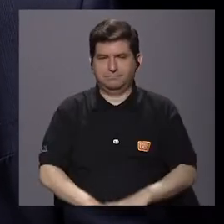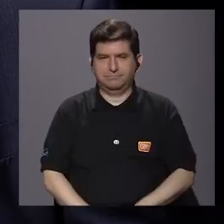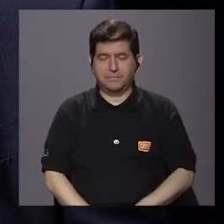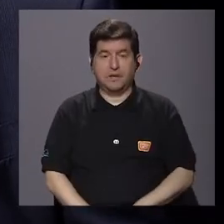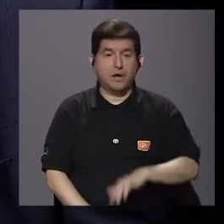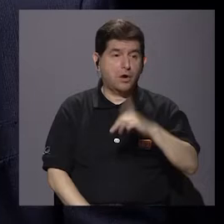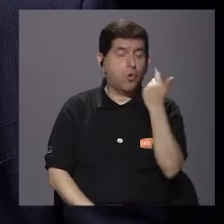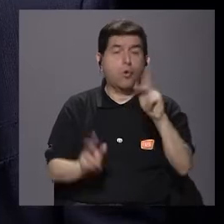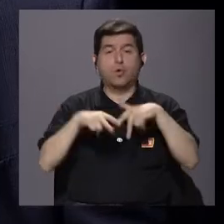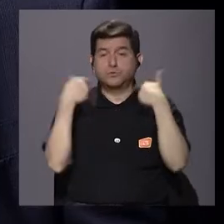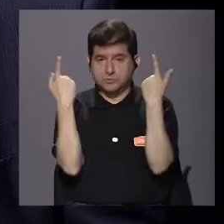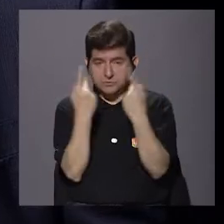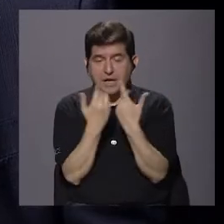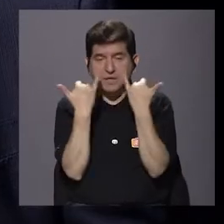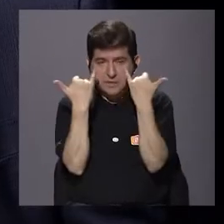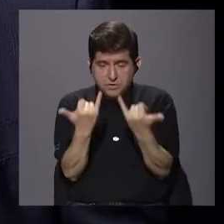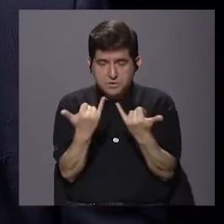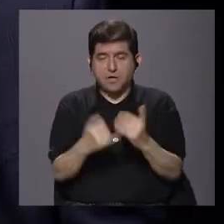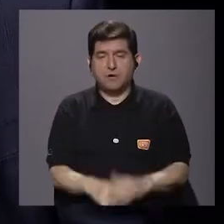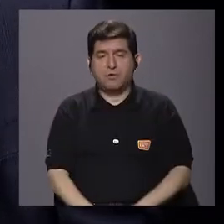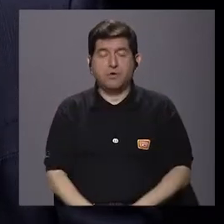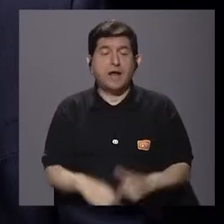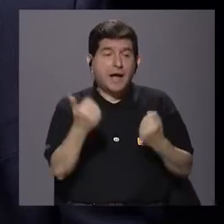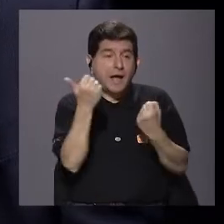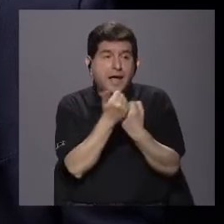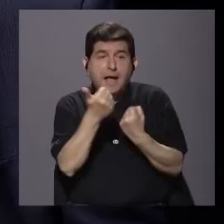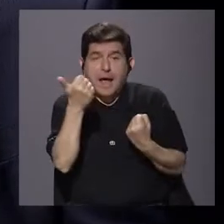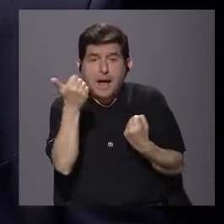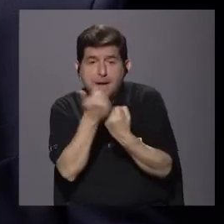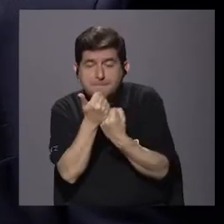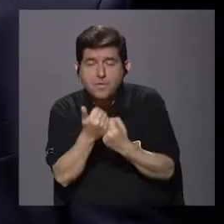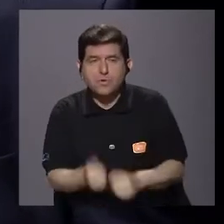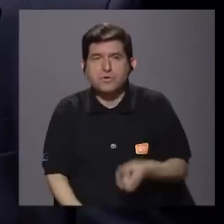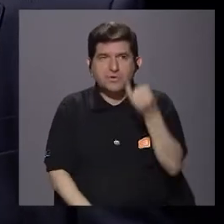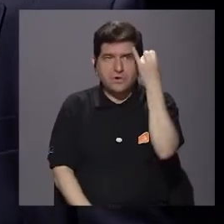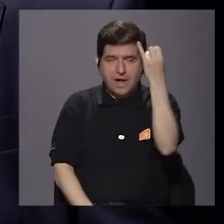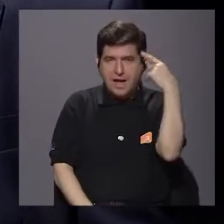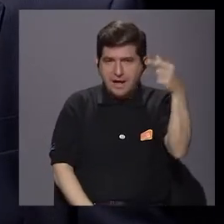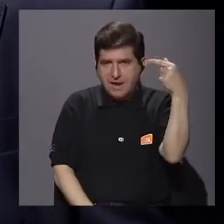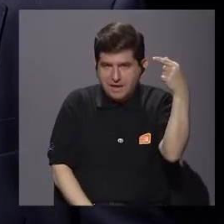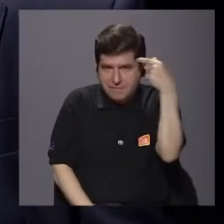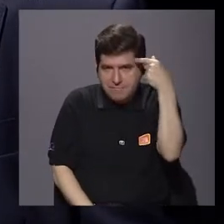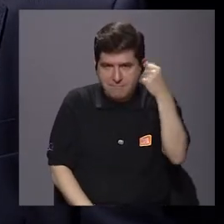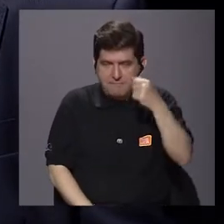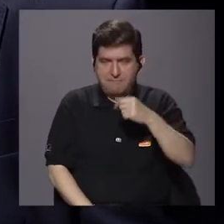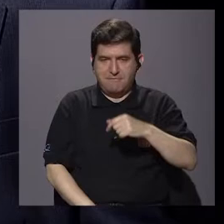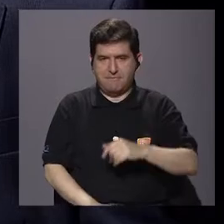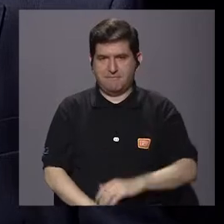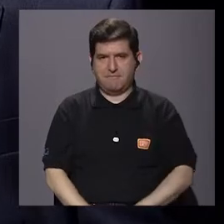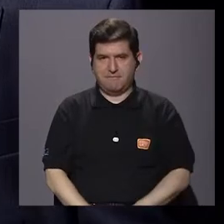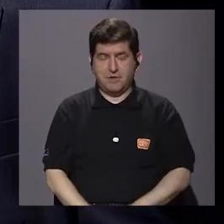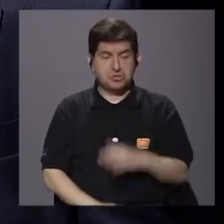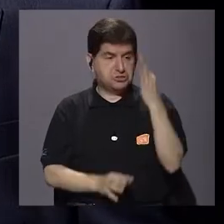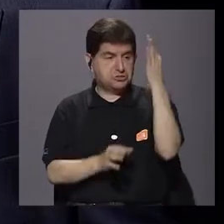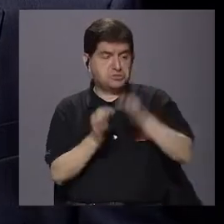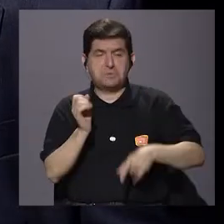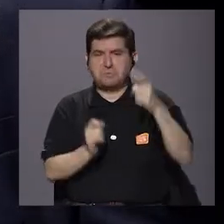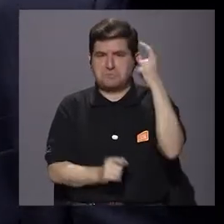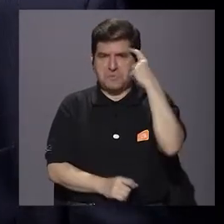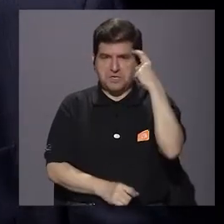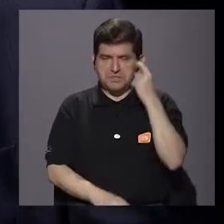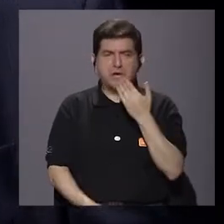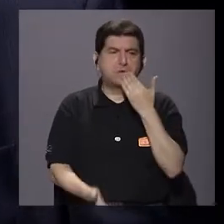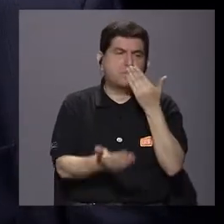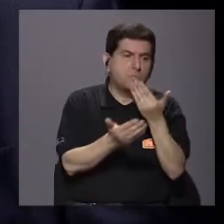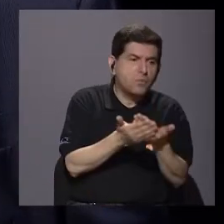vengan otros partidos en auxilio de las tesis del gobierno simplemente pensando si